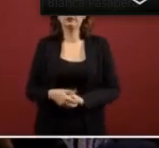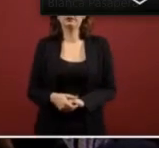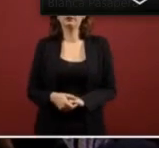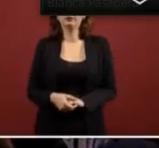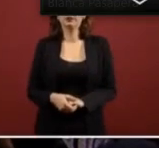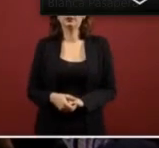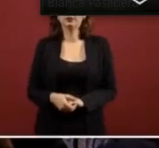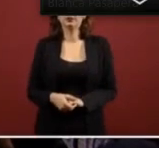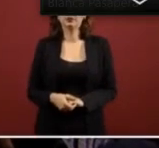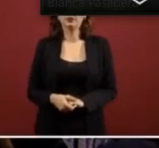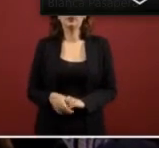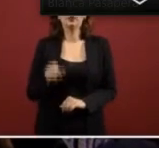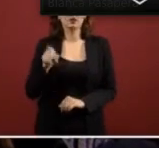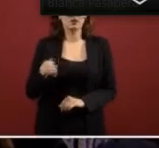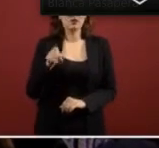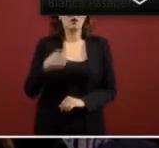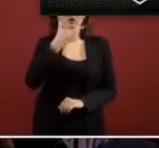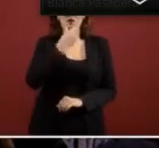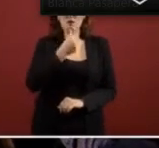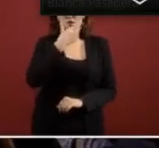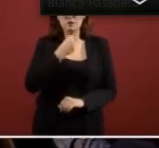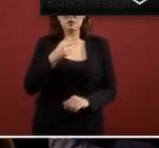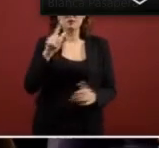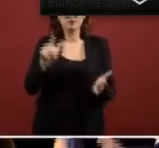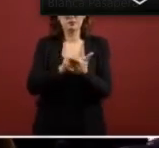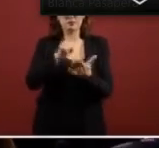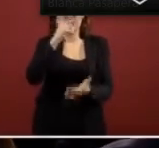Este presunto delincuente es